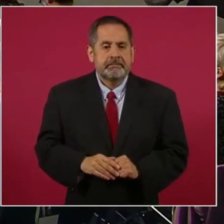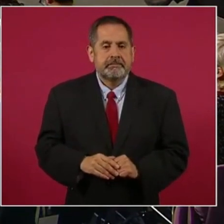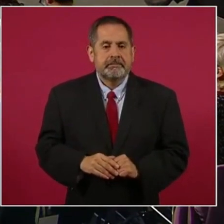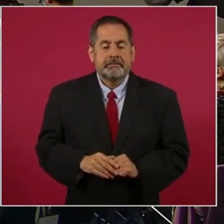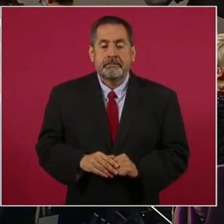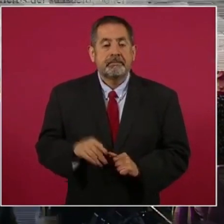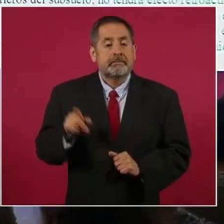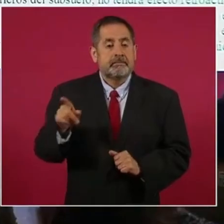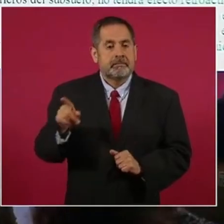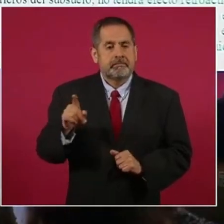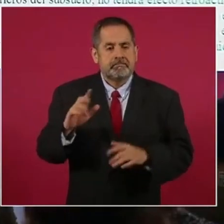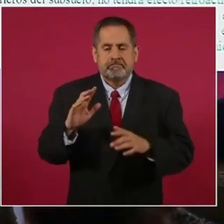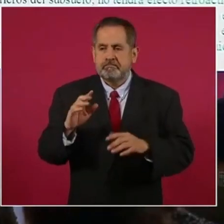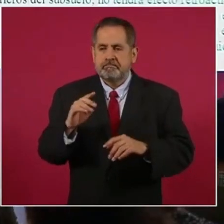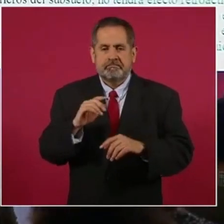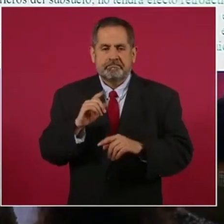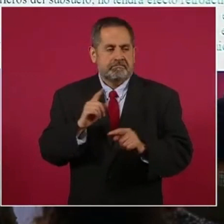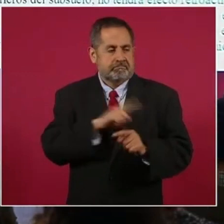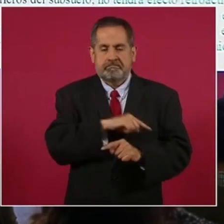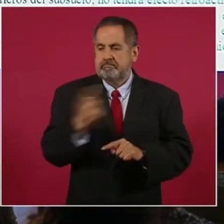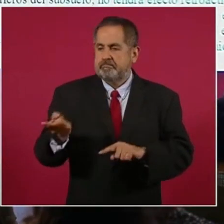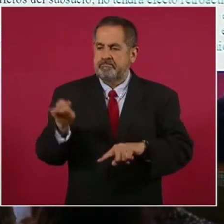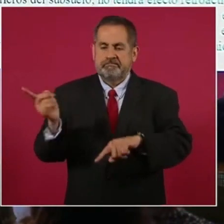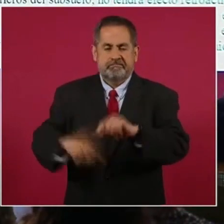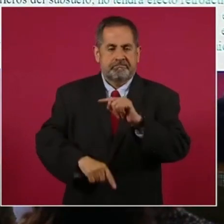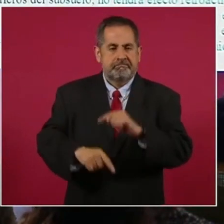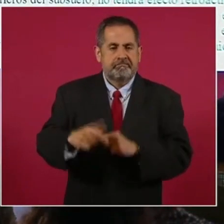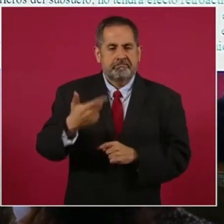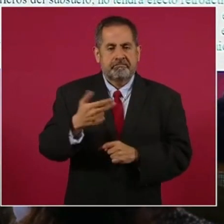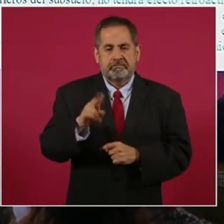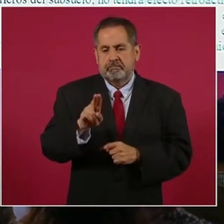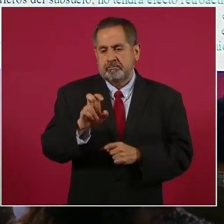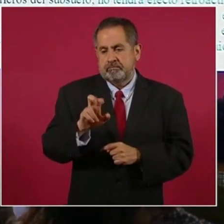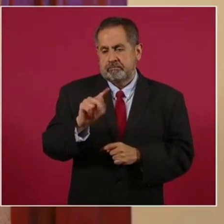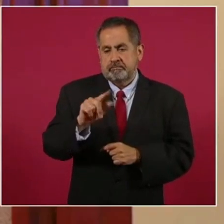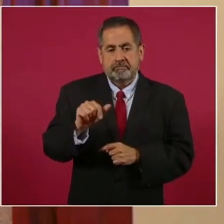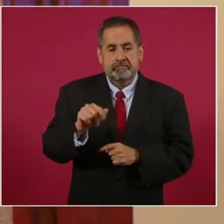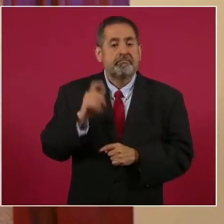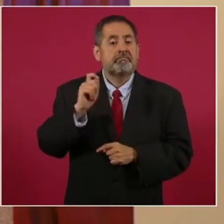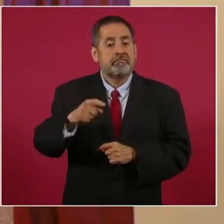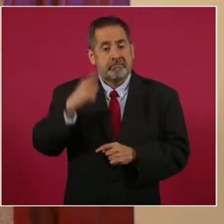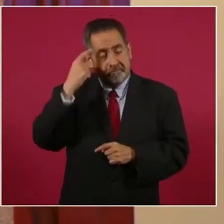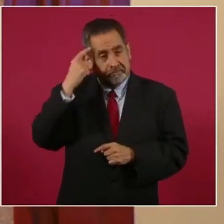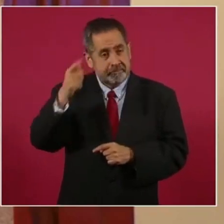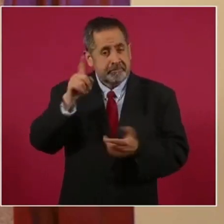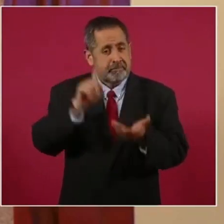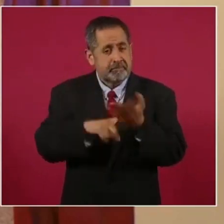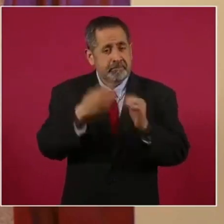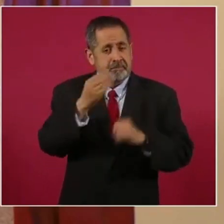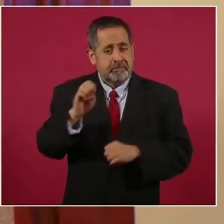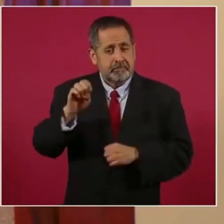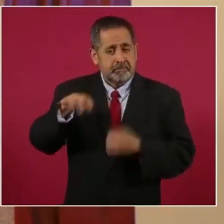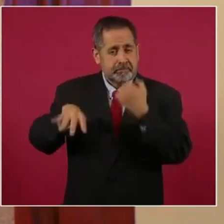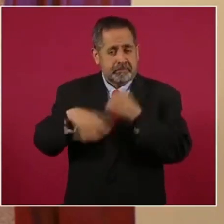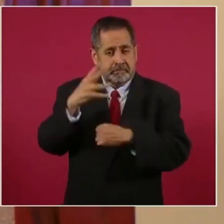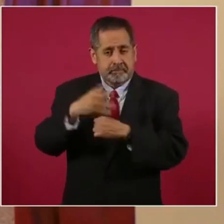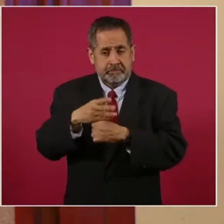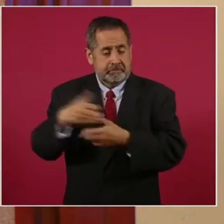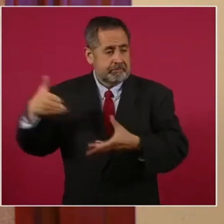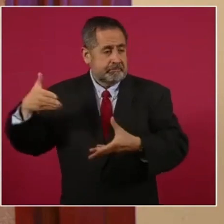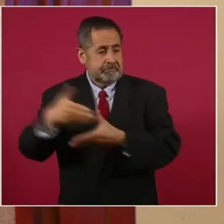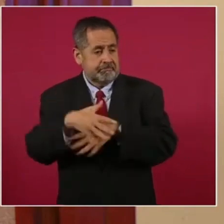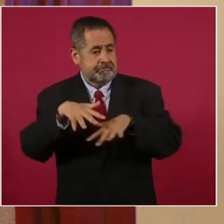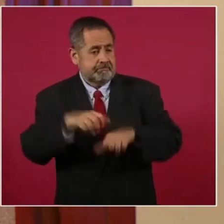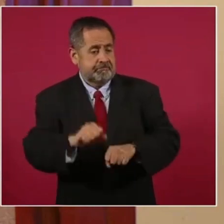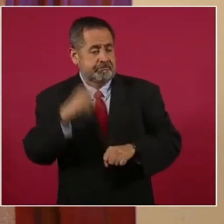derrocamiento de Huerta, incluso la invasión de 1914 a Veracruz por